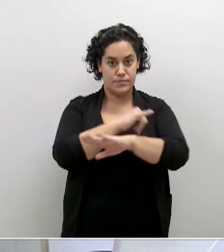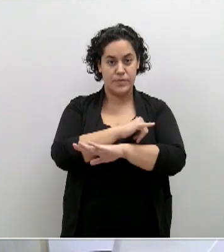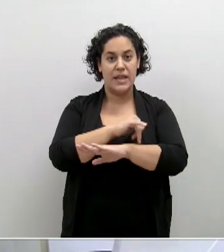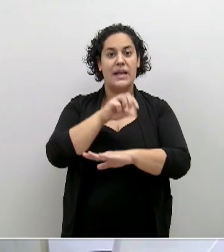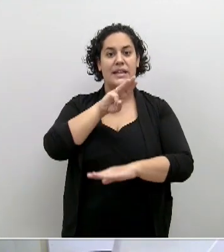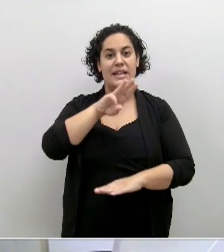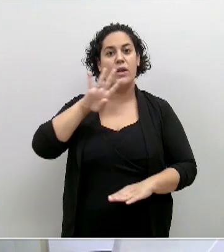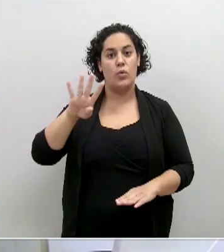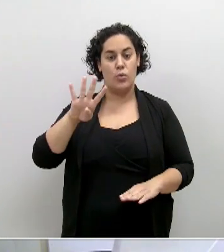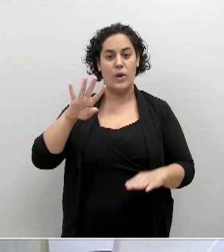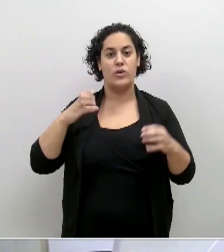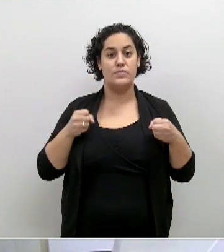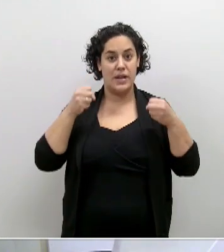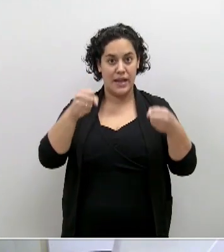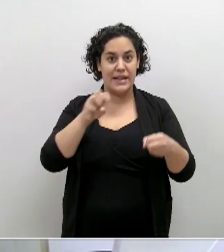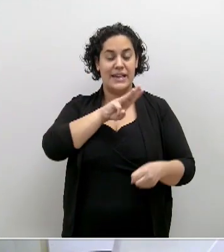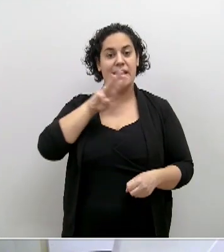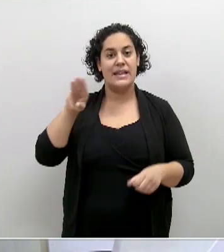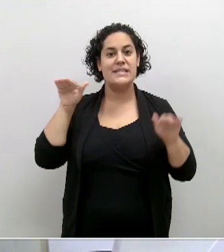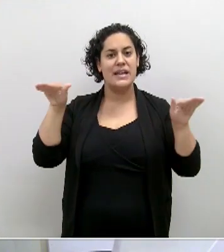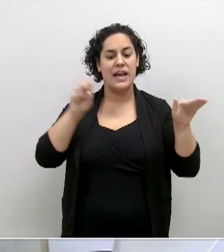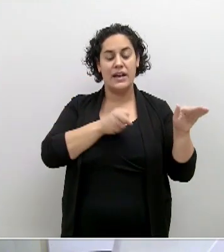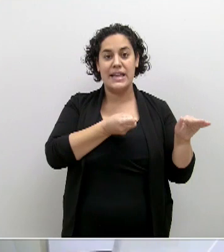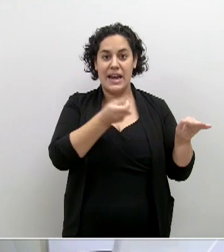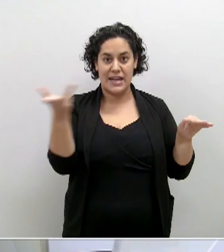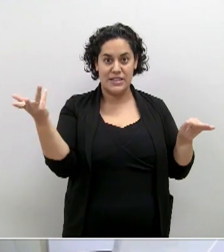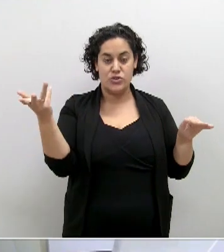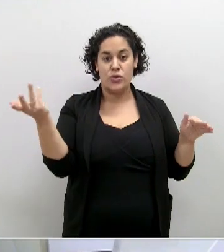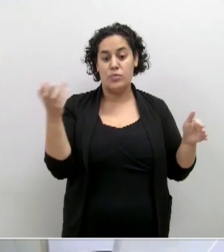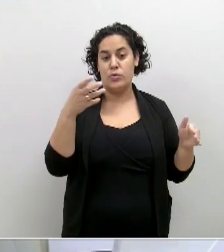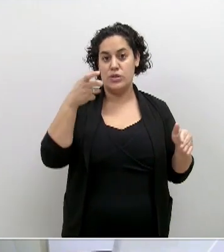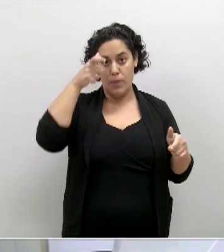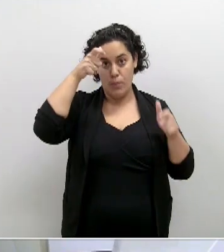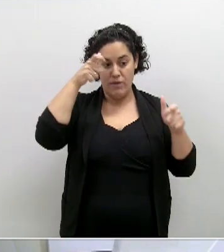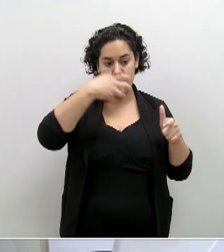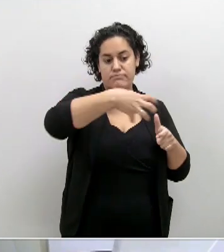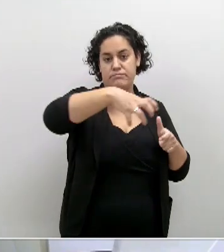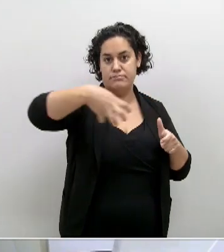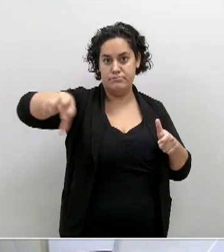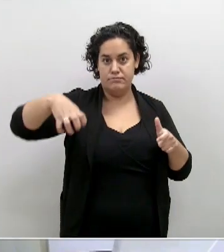Archena, 33 a Alcantarilla y el resto se encuentra entre los diferentes municipios de la región.